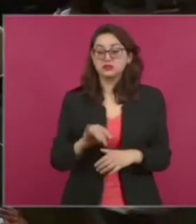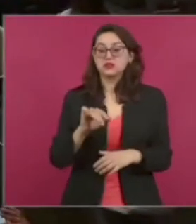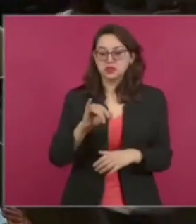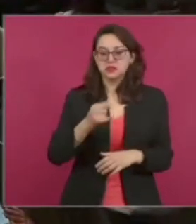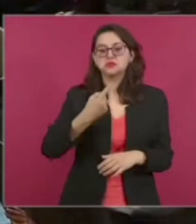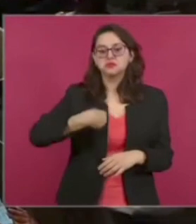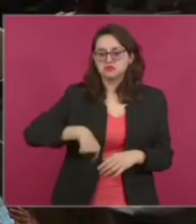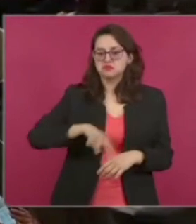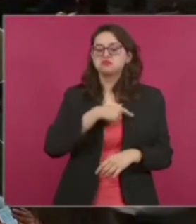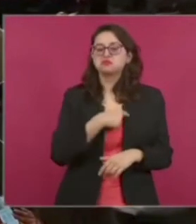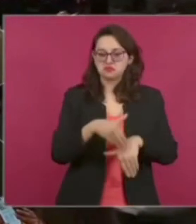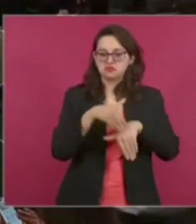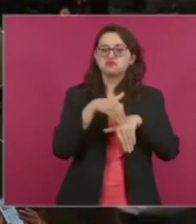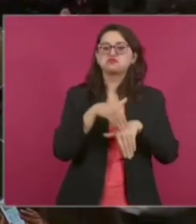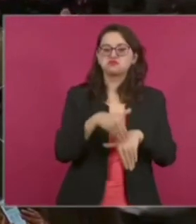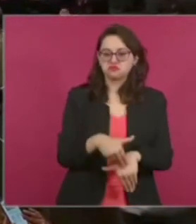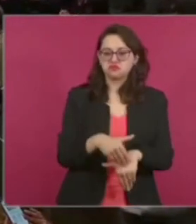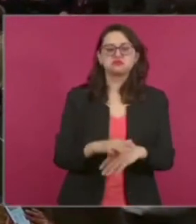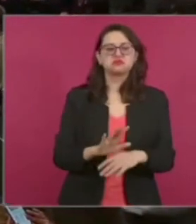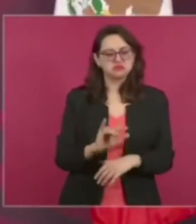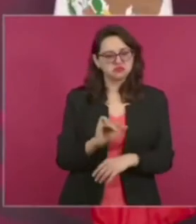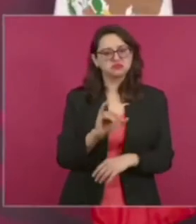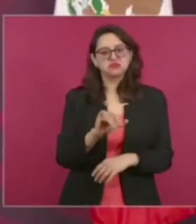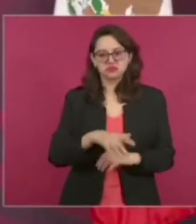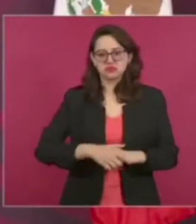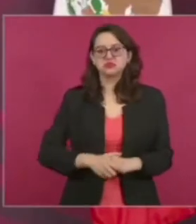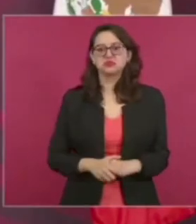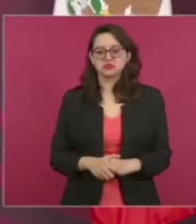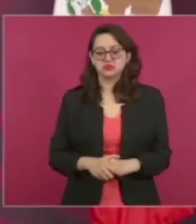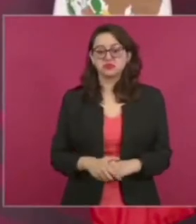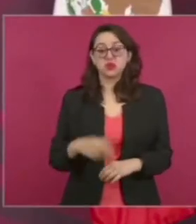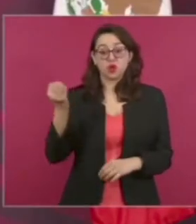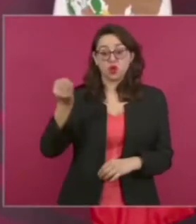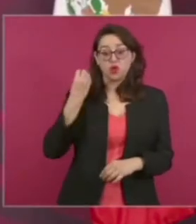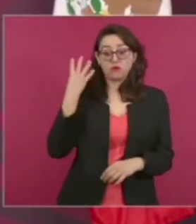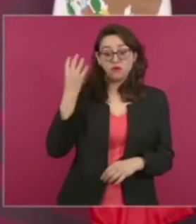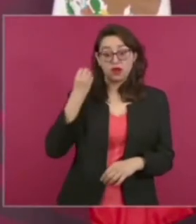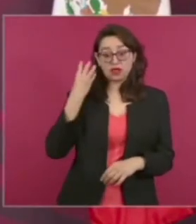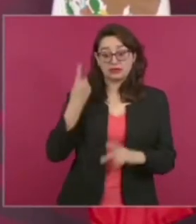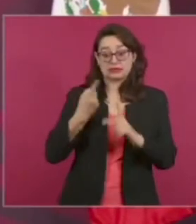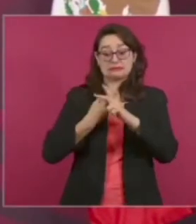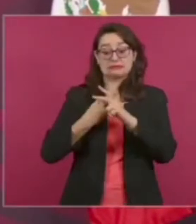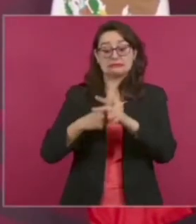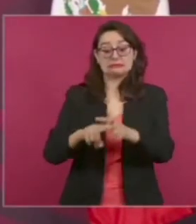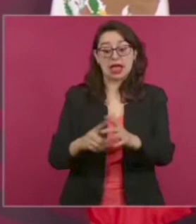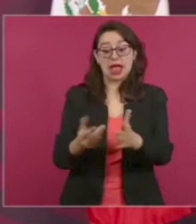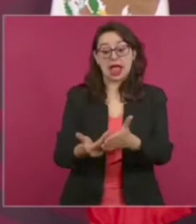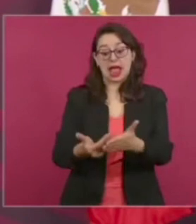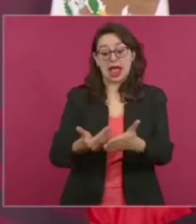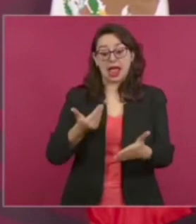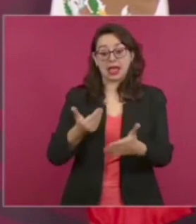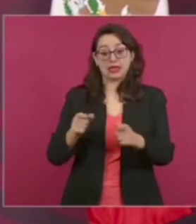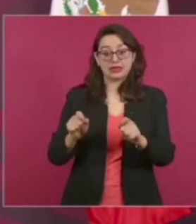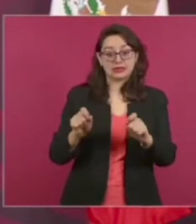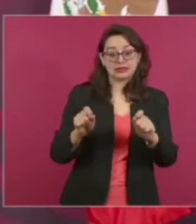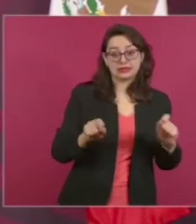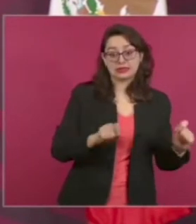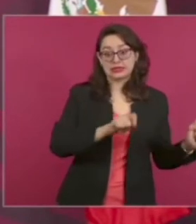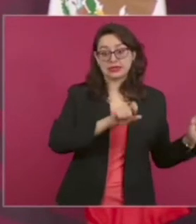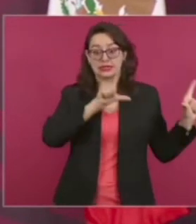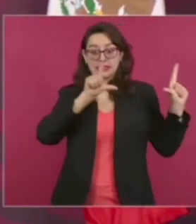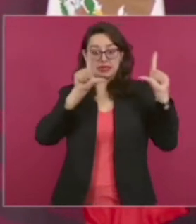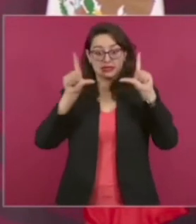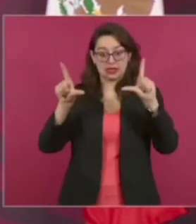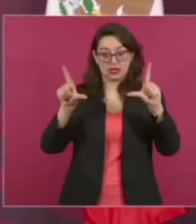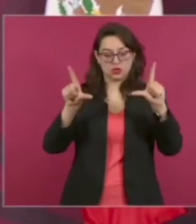¿eh? Antes de que empiece la conferencia, se pone el letrero. Y voy a agregar uno